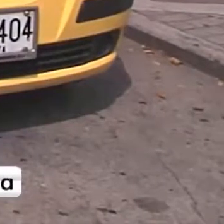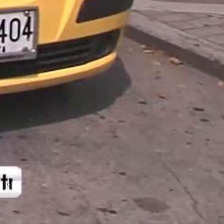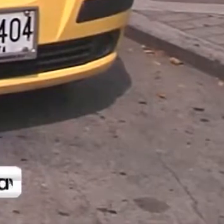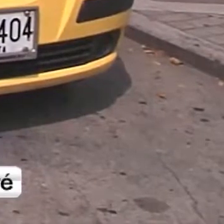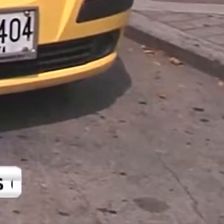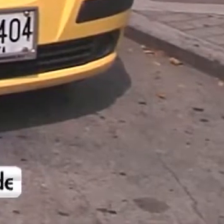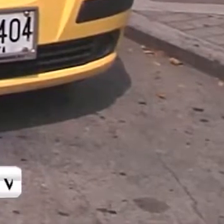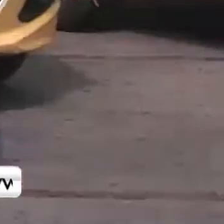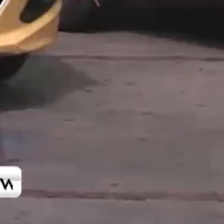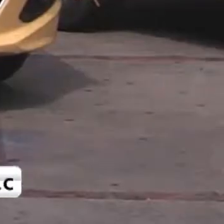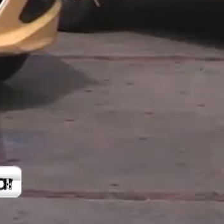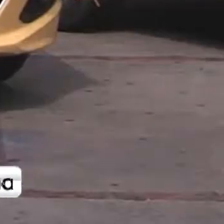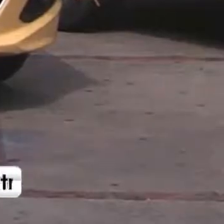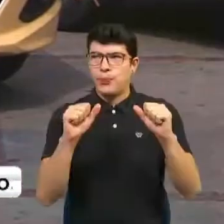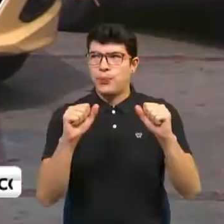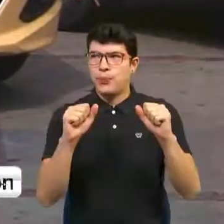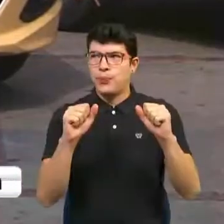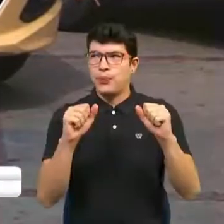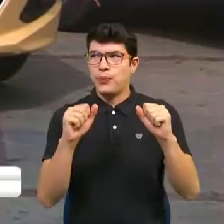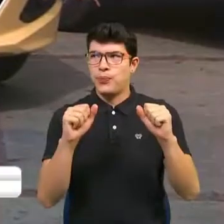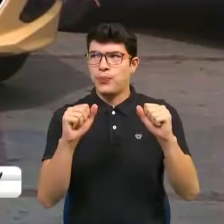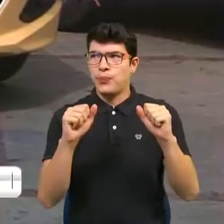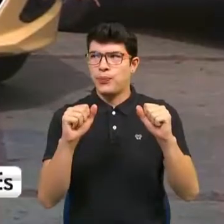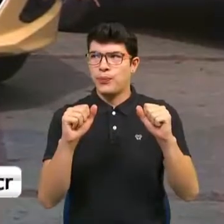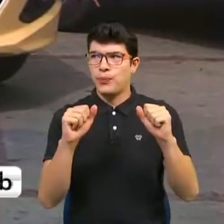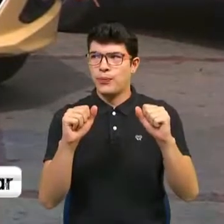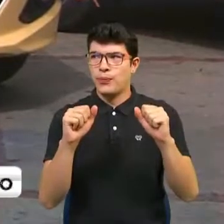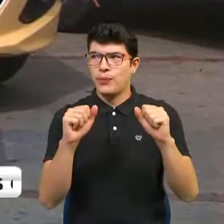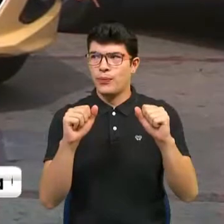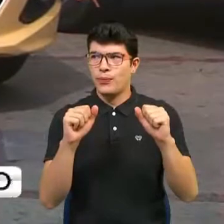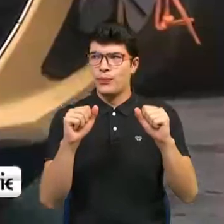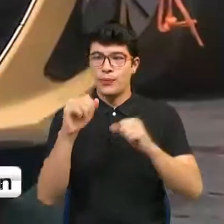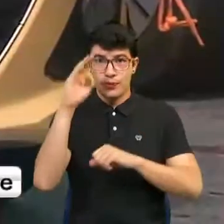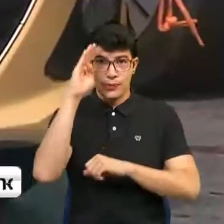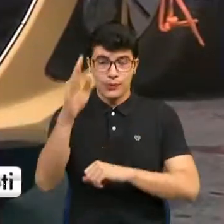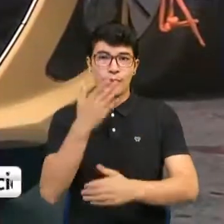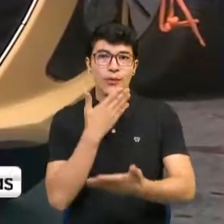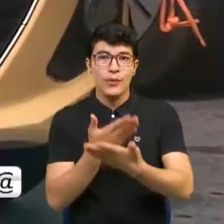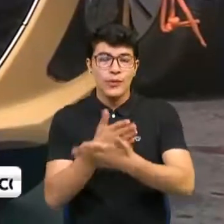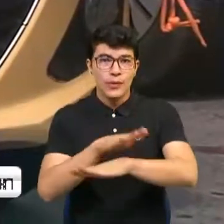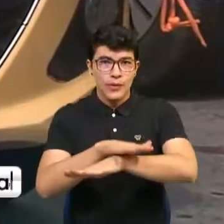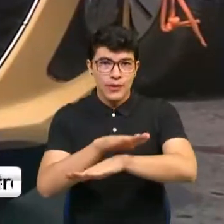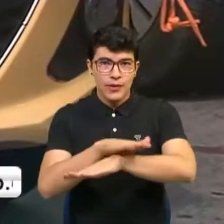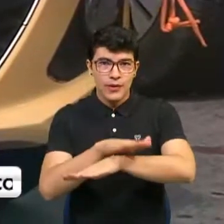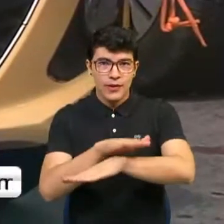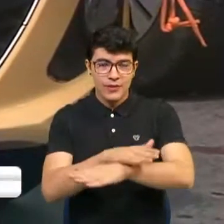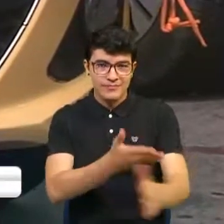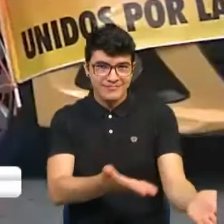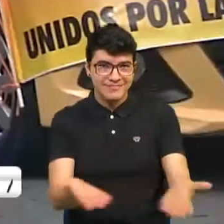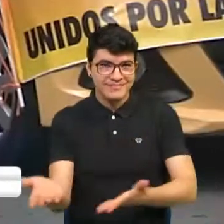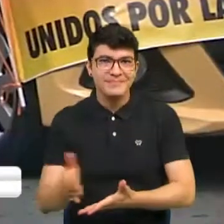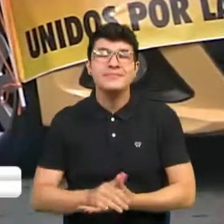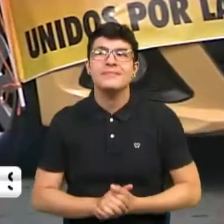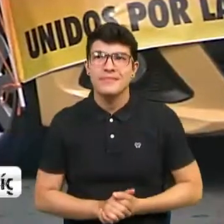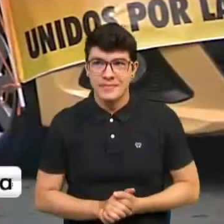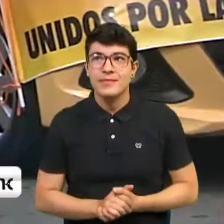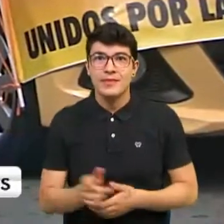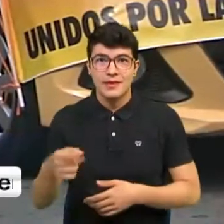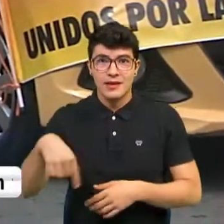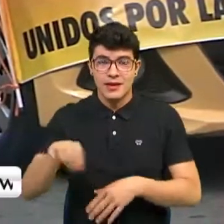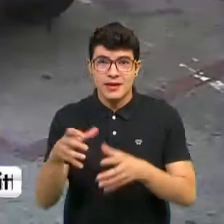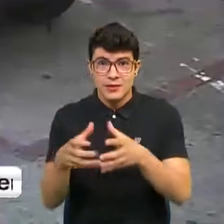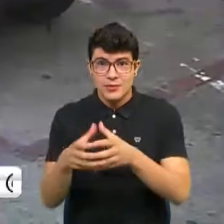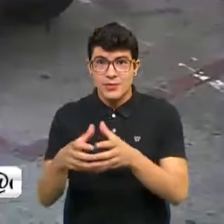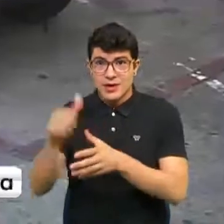que se conglomeraron desde Las Cascadas, exactamente en la avenida Malecón, y terminaron en la avenida Diagonal Santander, en la Plaza de Banderas, pues le exigen